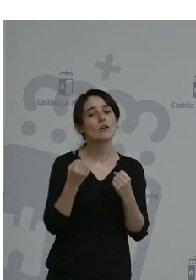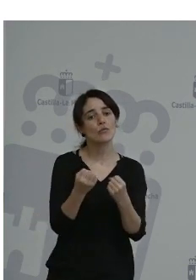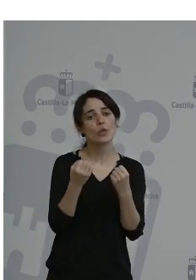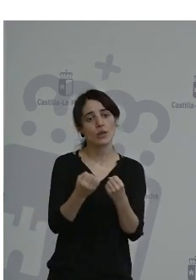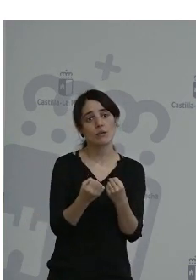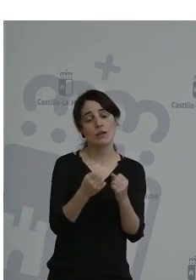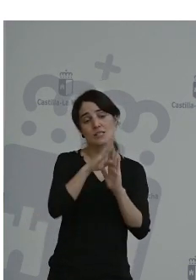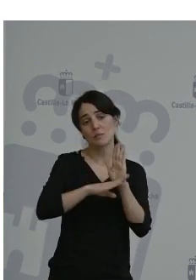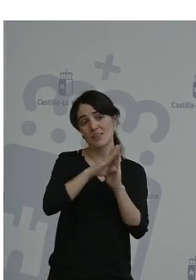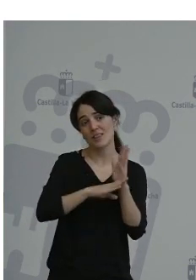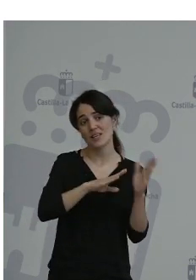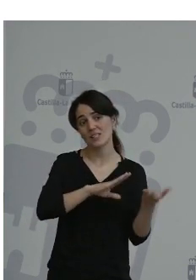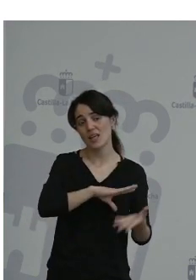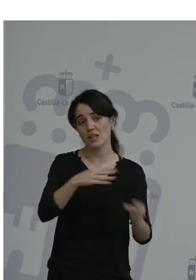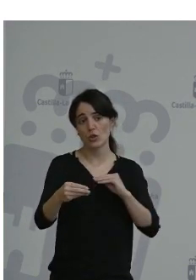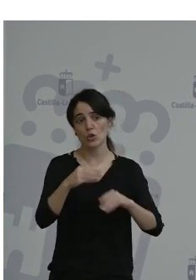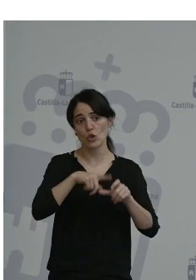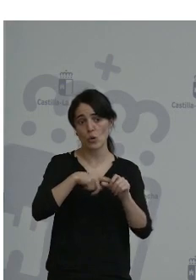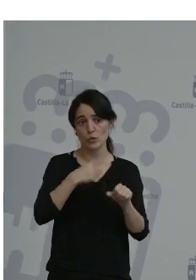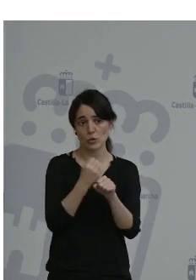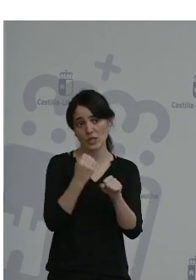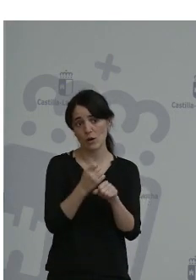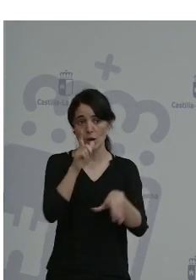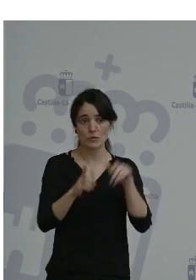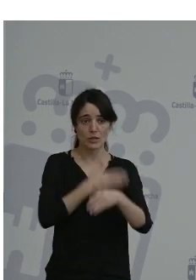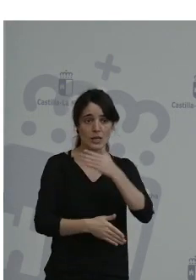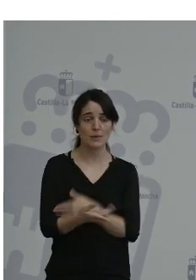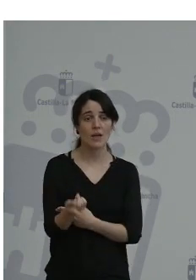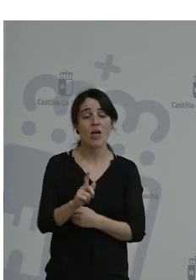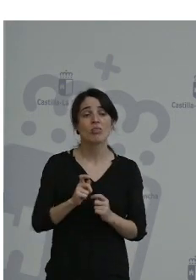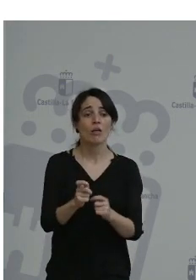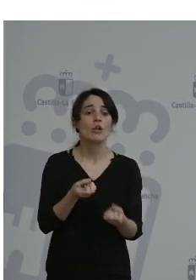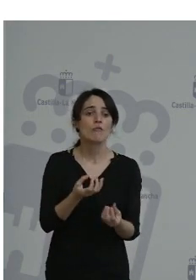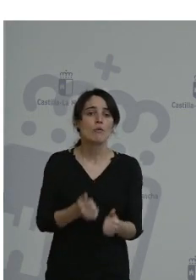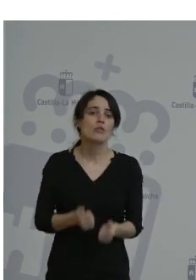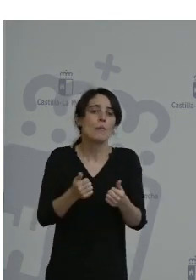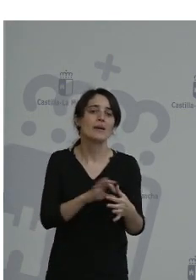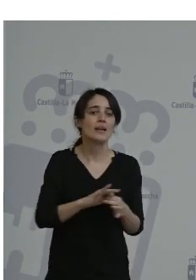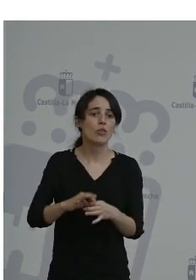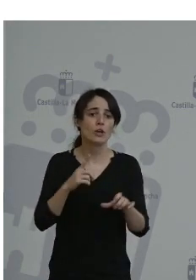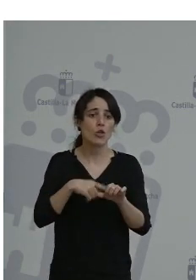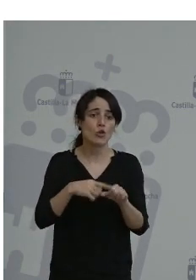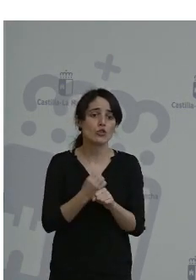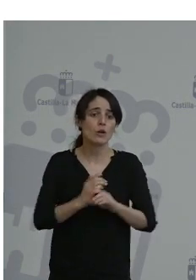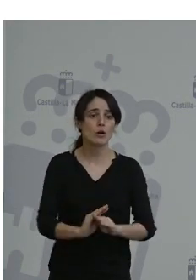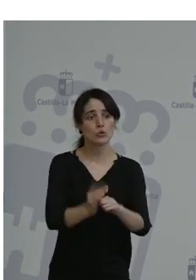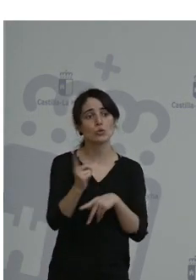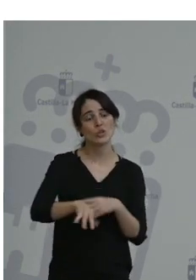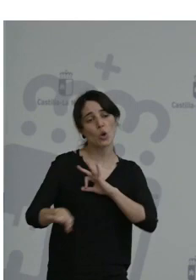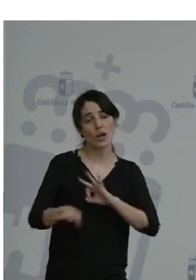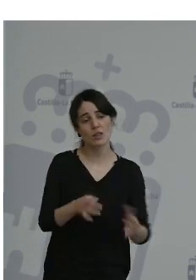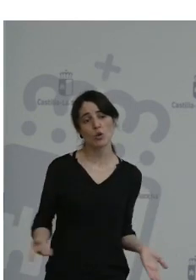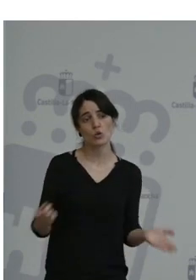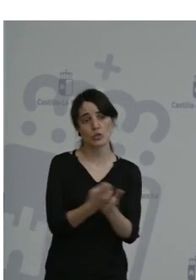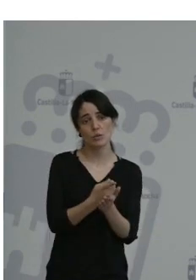de las personas con discapacidad facilitándole más información sobre el puesto y reorganizando y adaptando las tareas